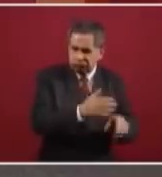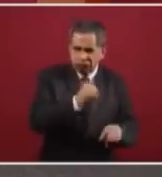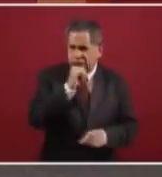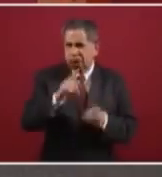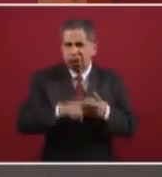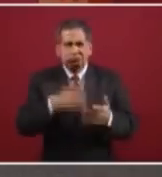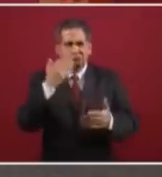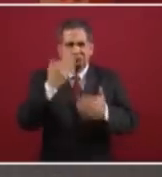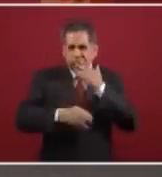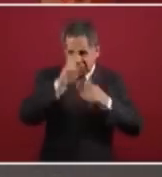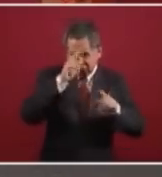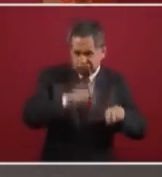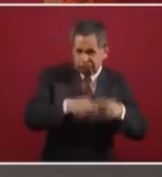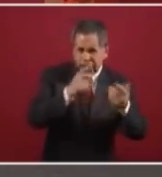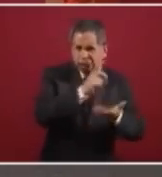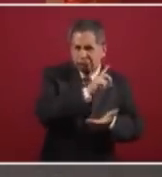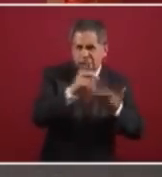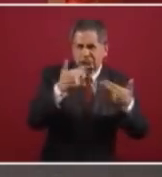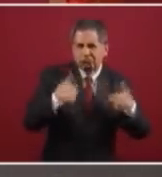derechos humanos,